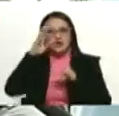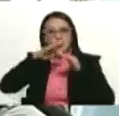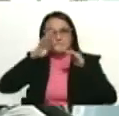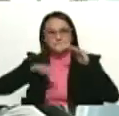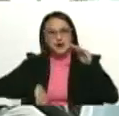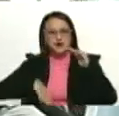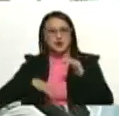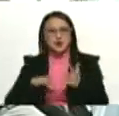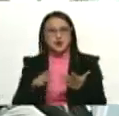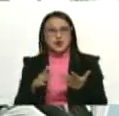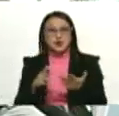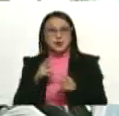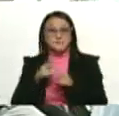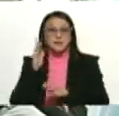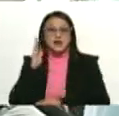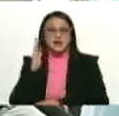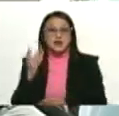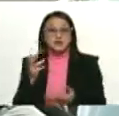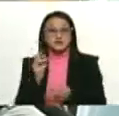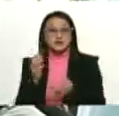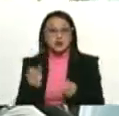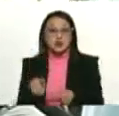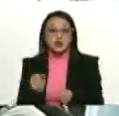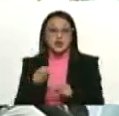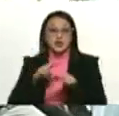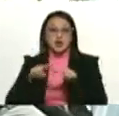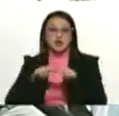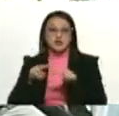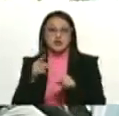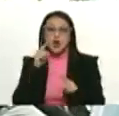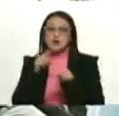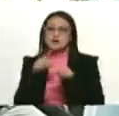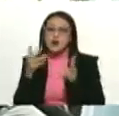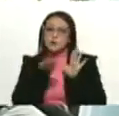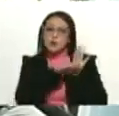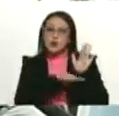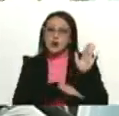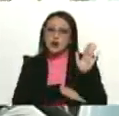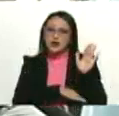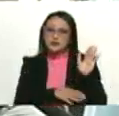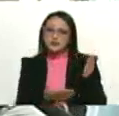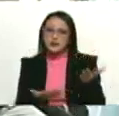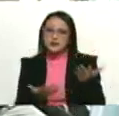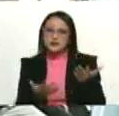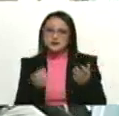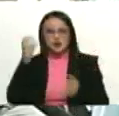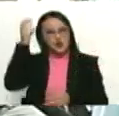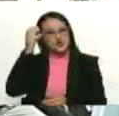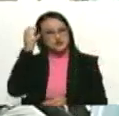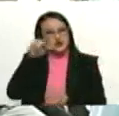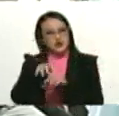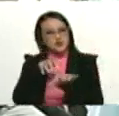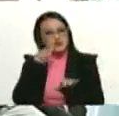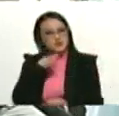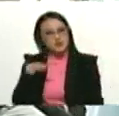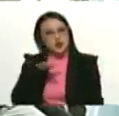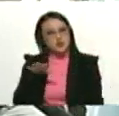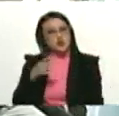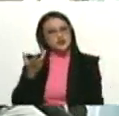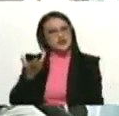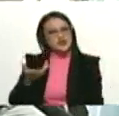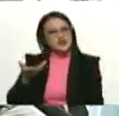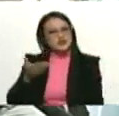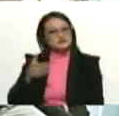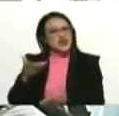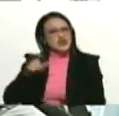y riesgo su integridad y seguridad. ¿Cuál es el objetivo de este programa? Concientizar a la población sobre la